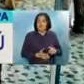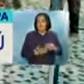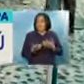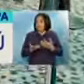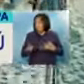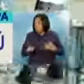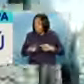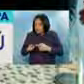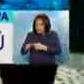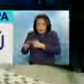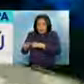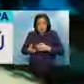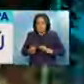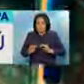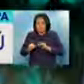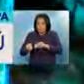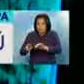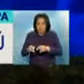familia. Vamos a conocerlo.